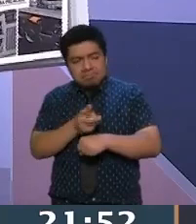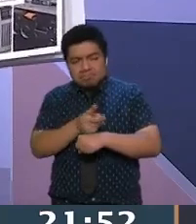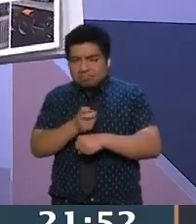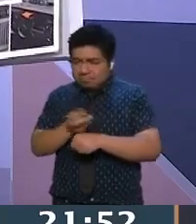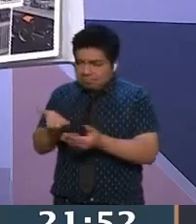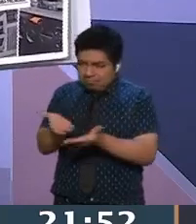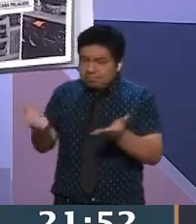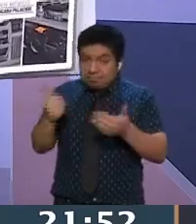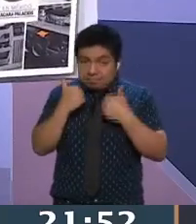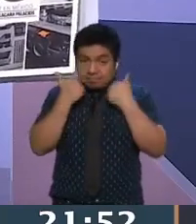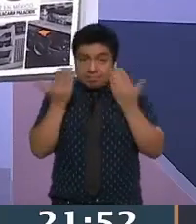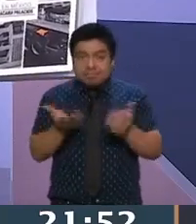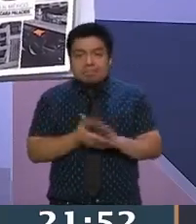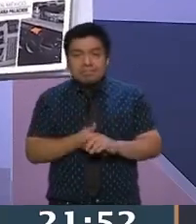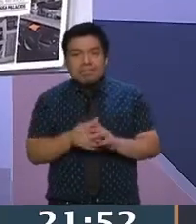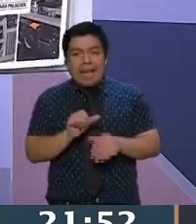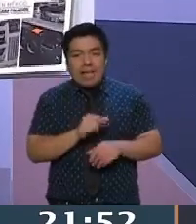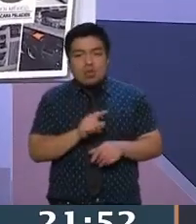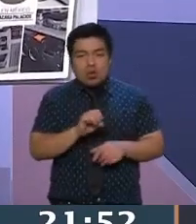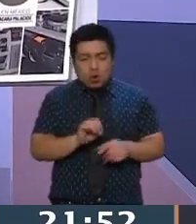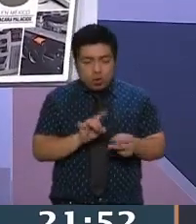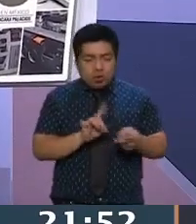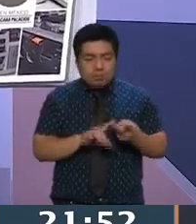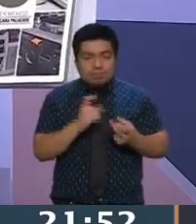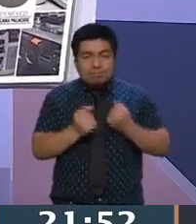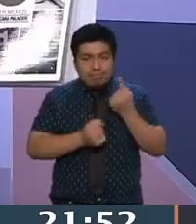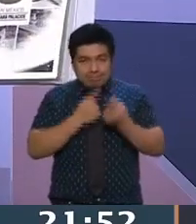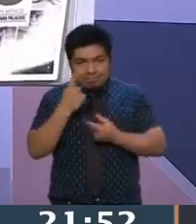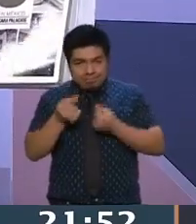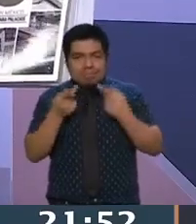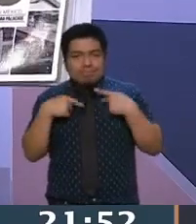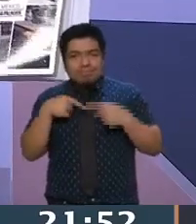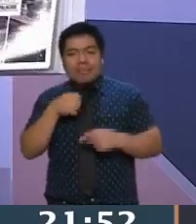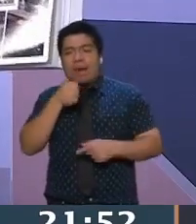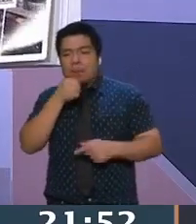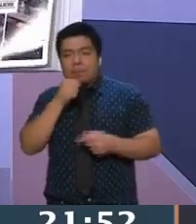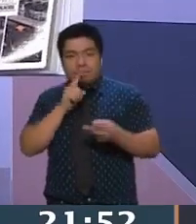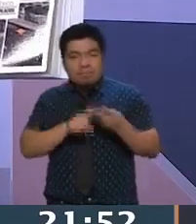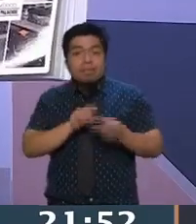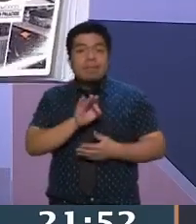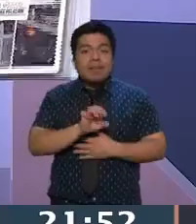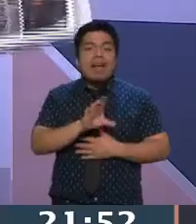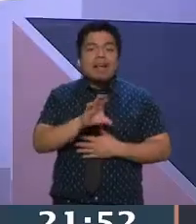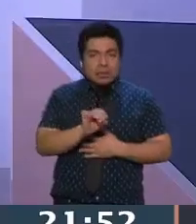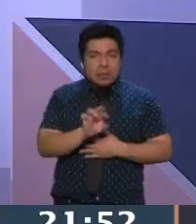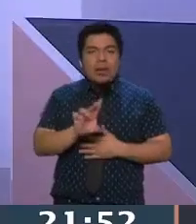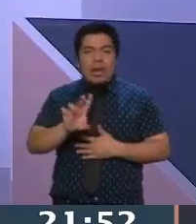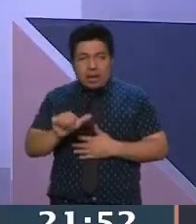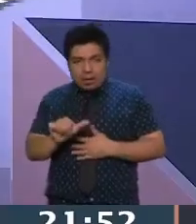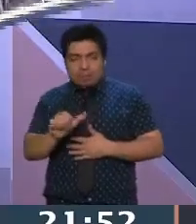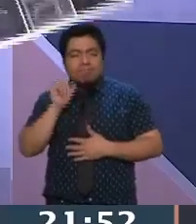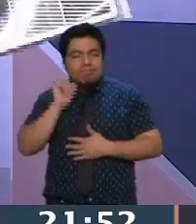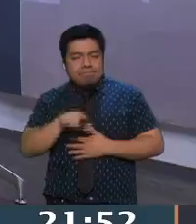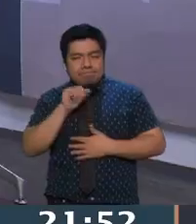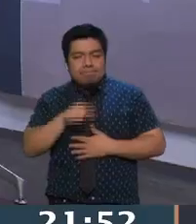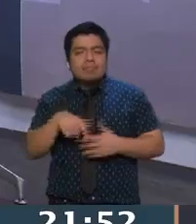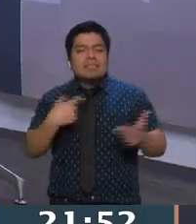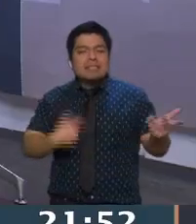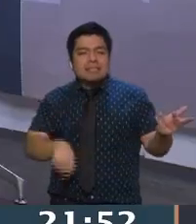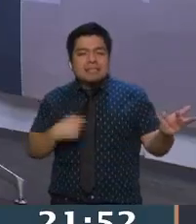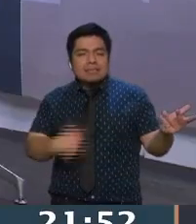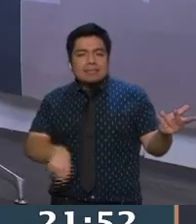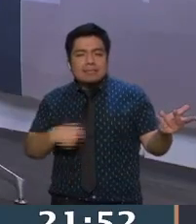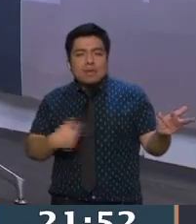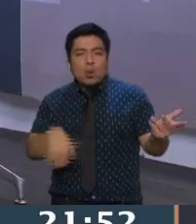todos ustedes. Va a estar, además de Antonio, algunos comentaristas y Francisco Lelo de la Rea, que es un excelente guitarrista y tiene